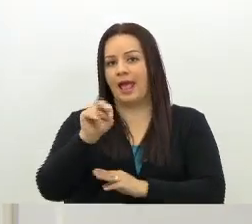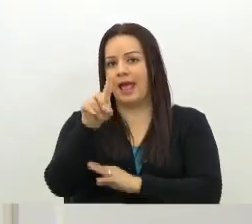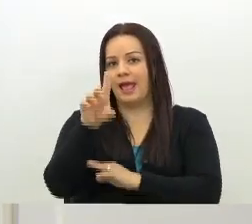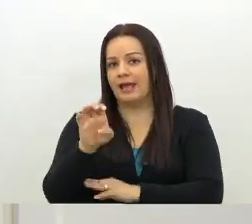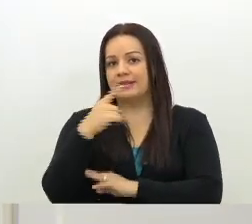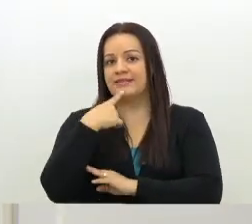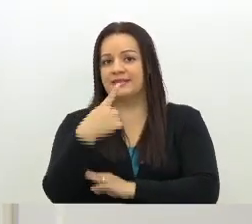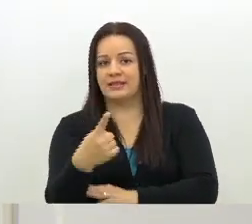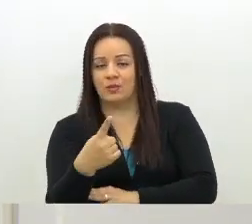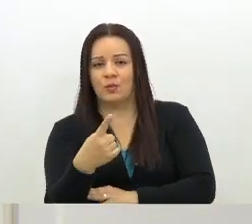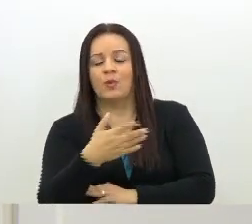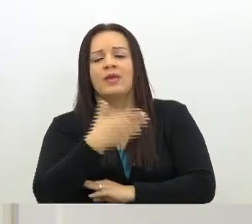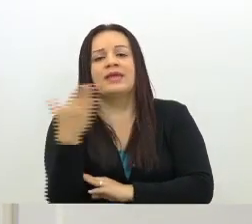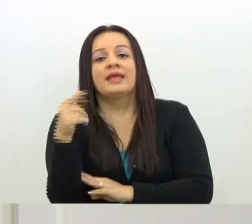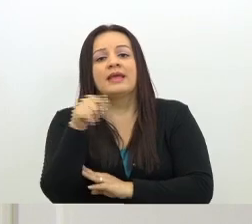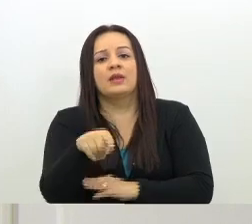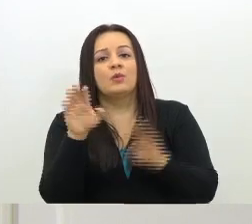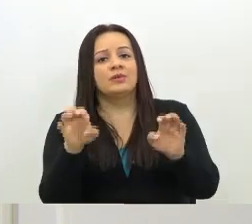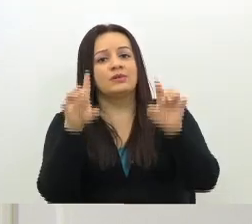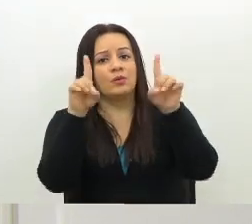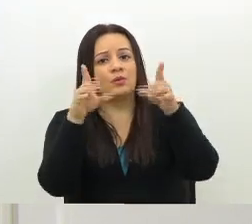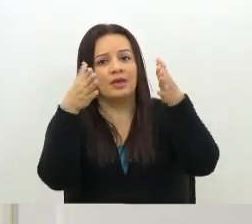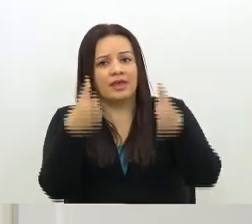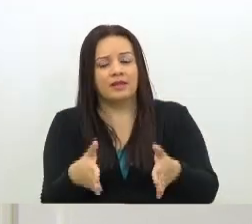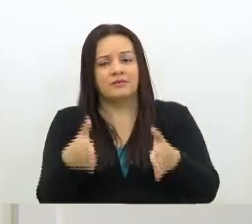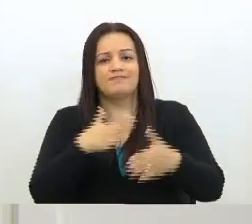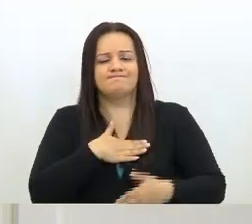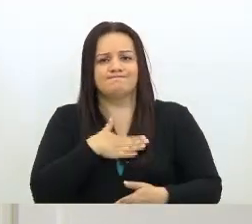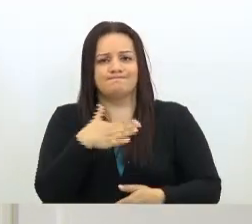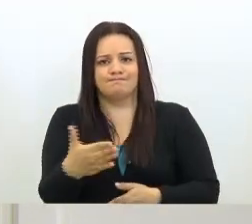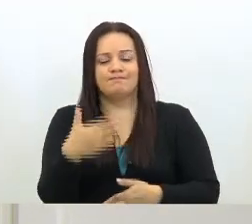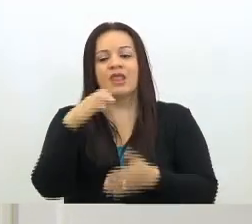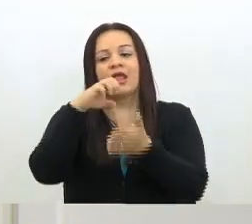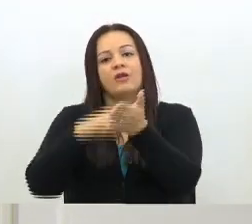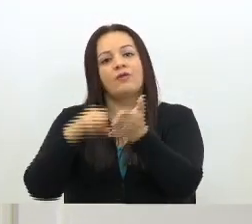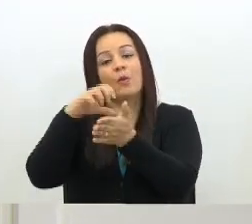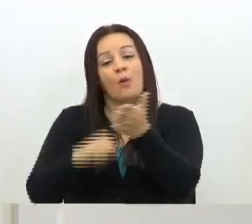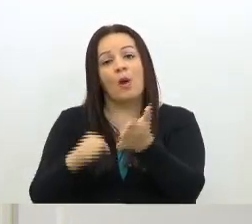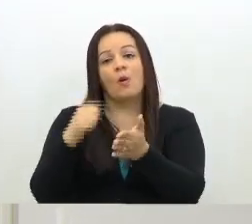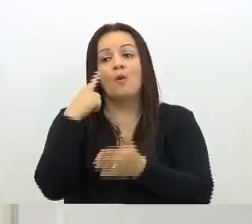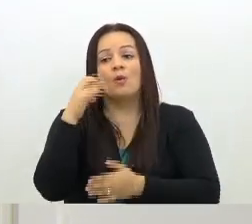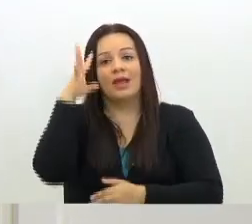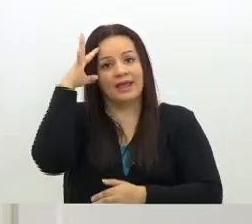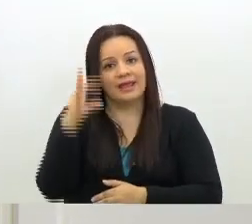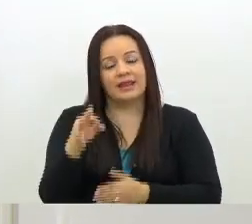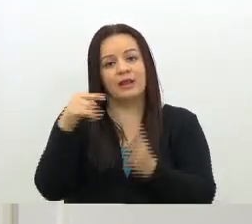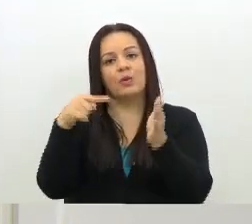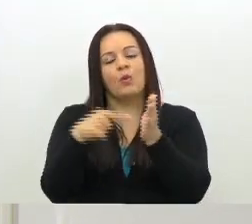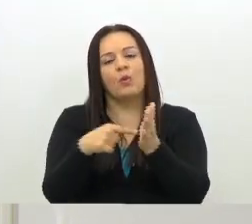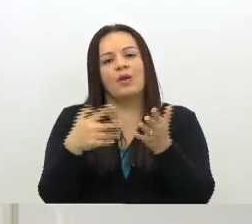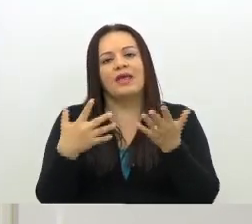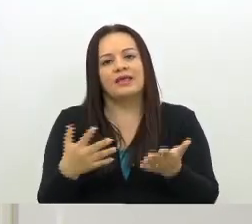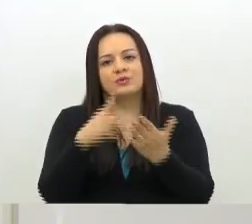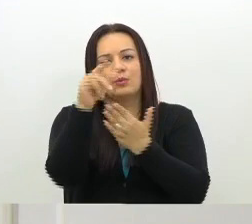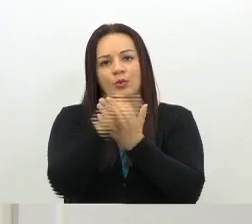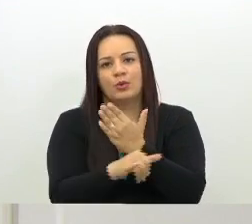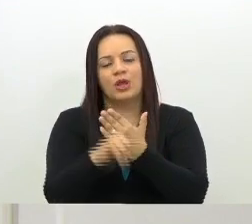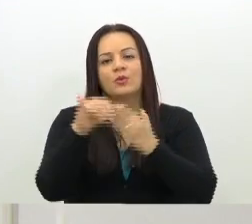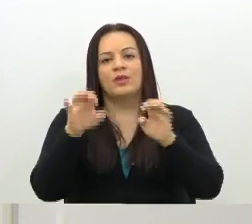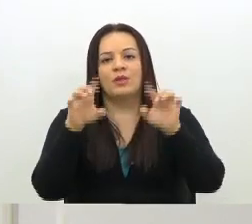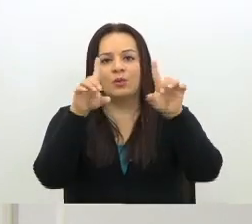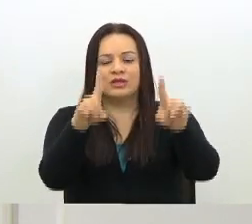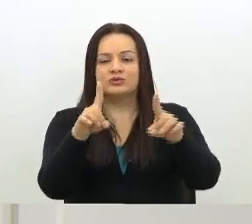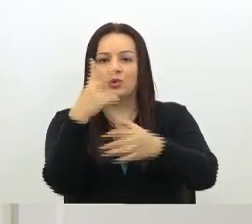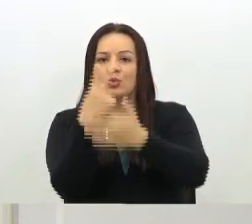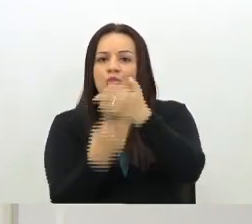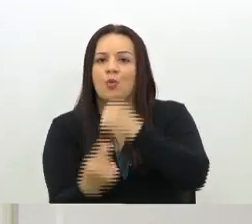manifestó, comillas, los educadores están dispuestos a esos rebajos, pues consideran que con proyectos como el de educación